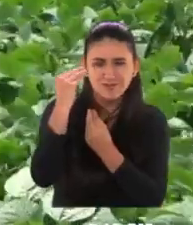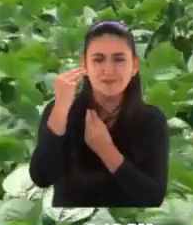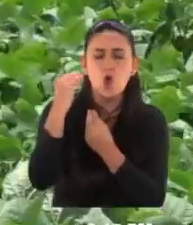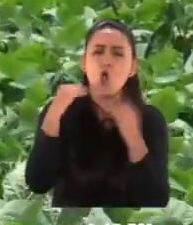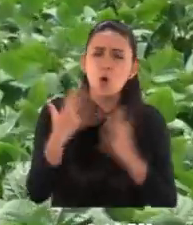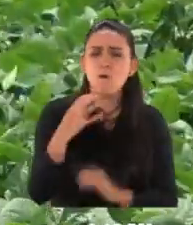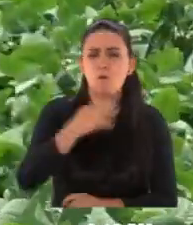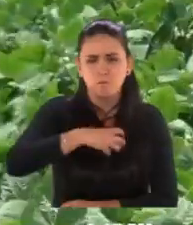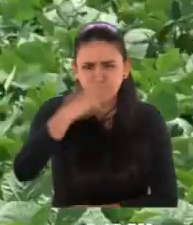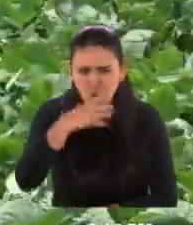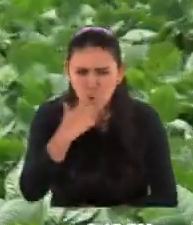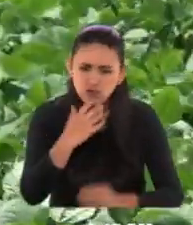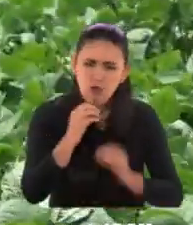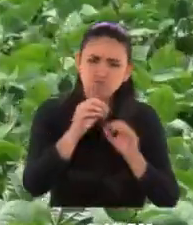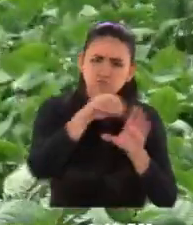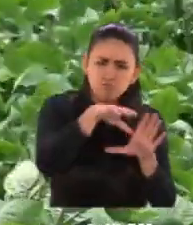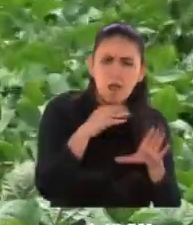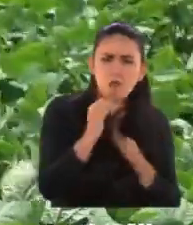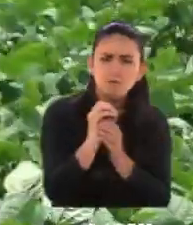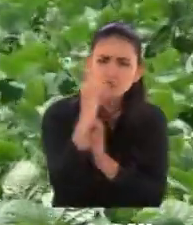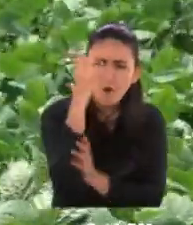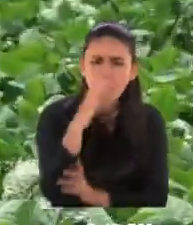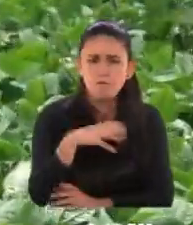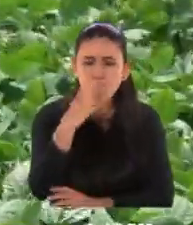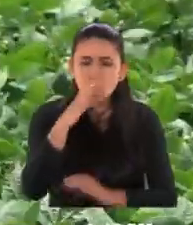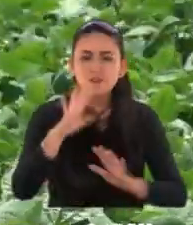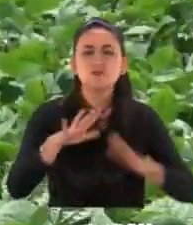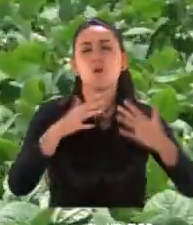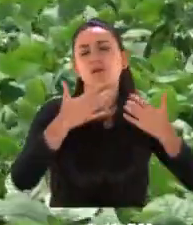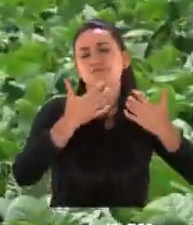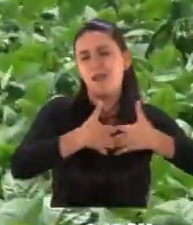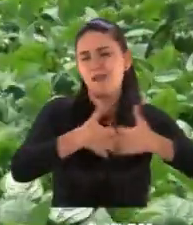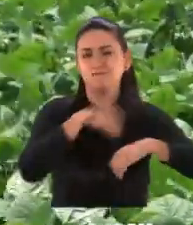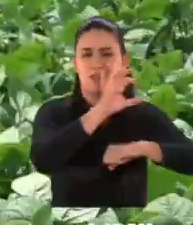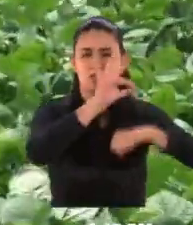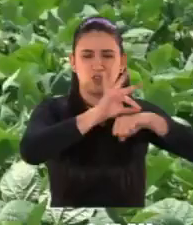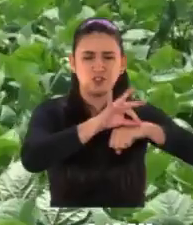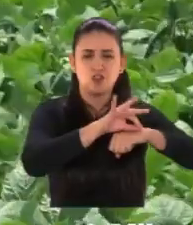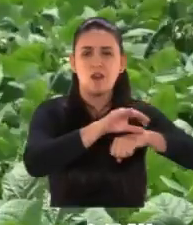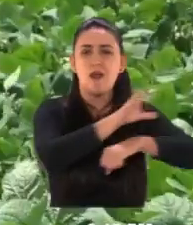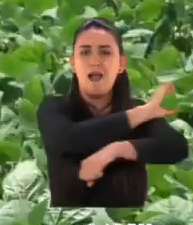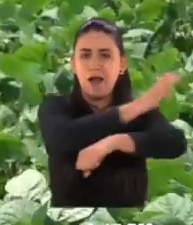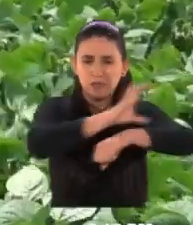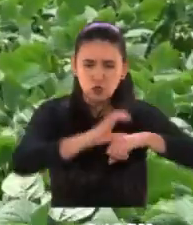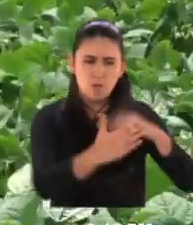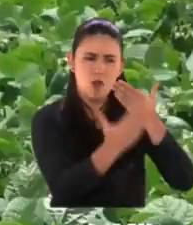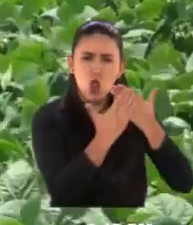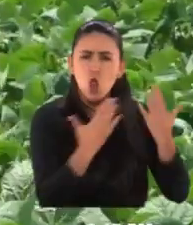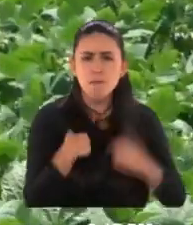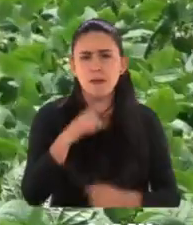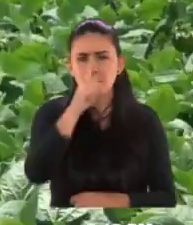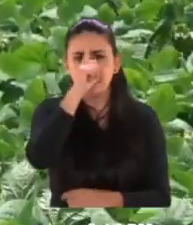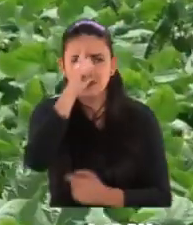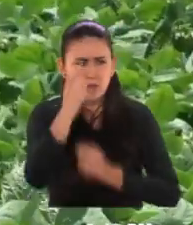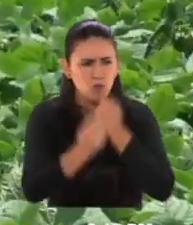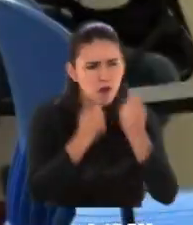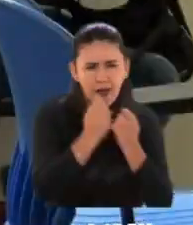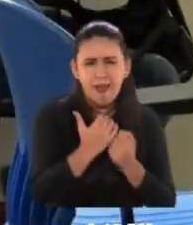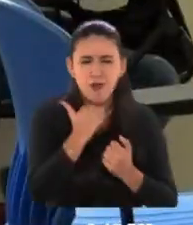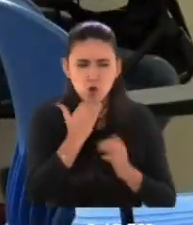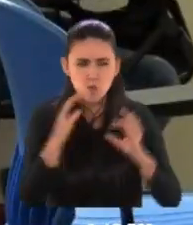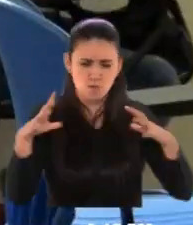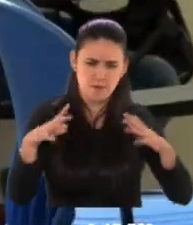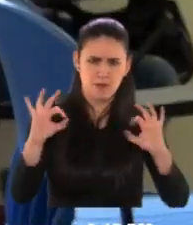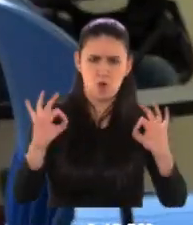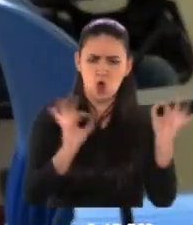frutas con la fundación catatumbo también nos enseñan cómo ir emprendiendo o cómo ir organizando los